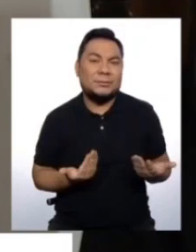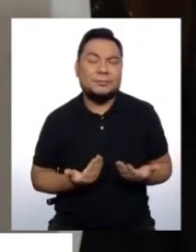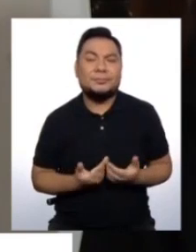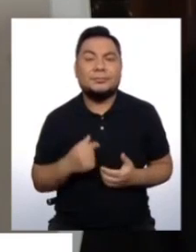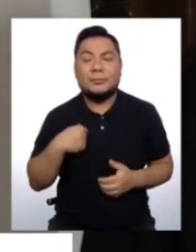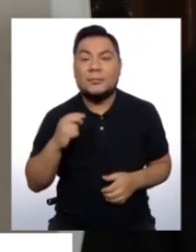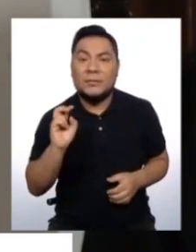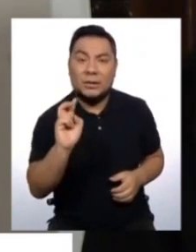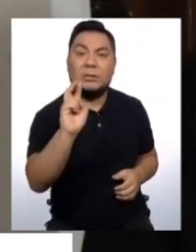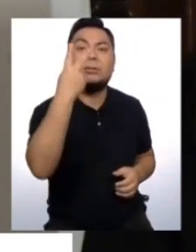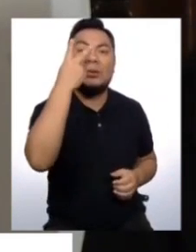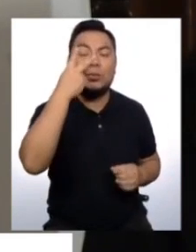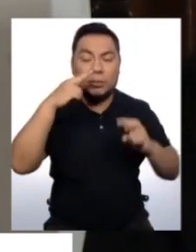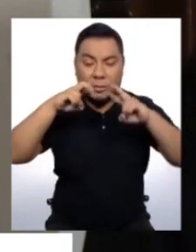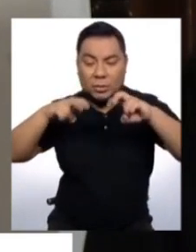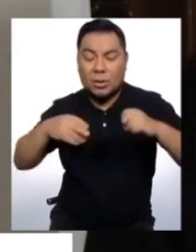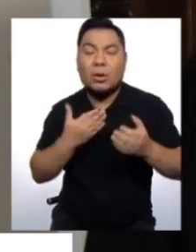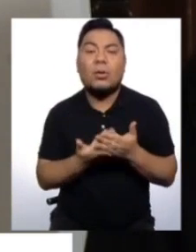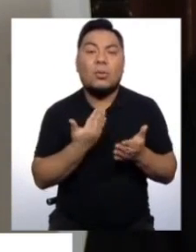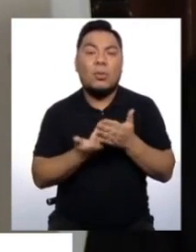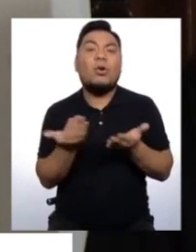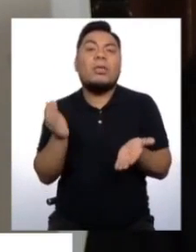hacer una segunda evaluación para ver